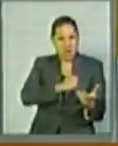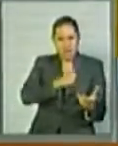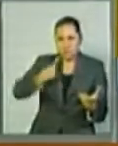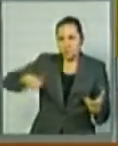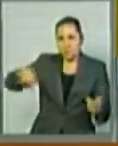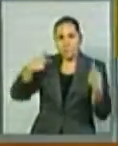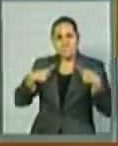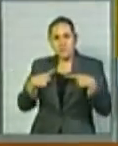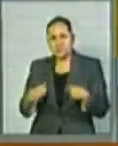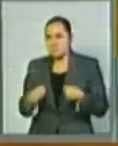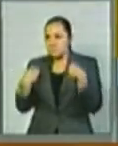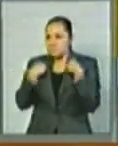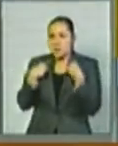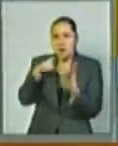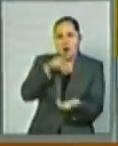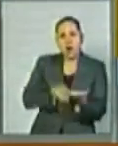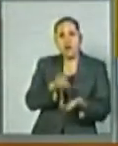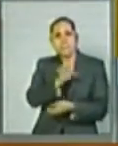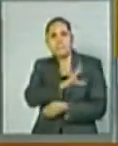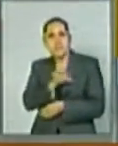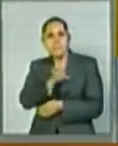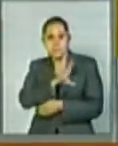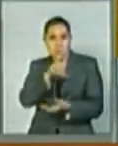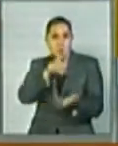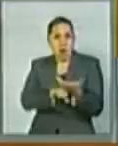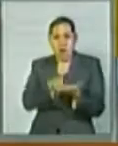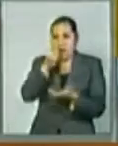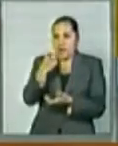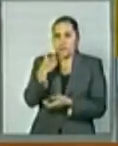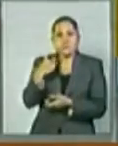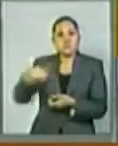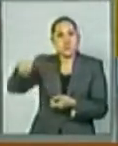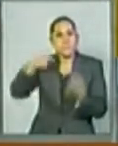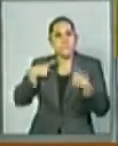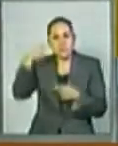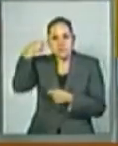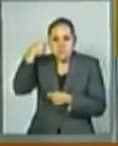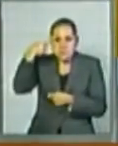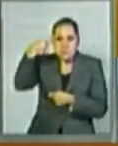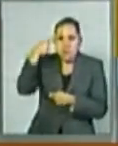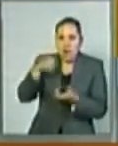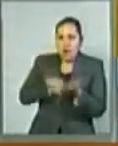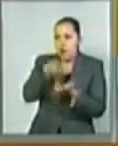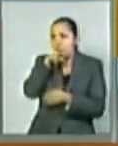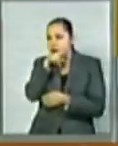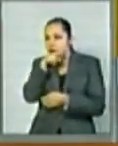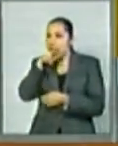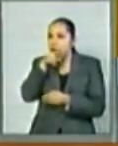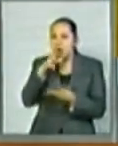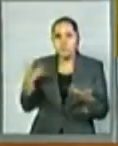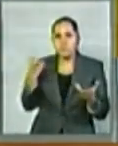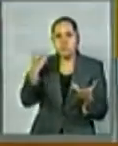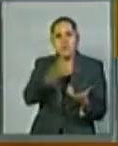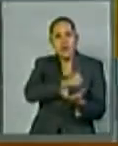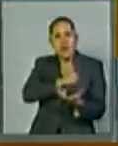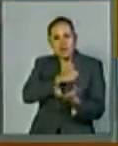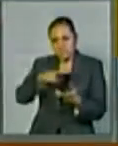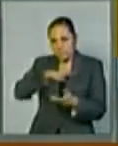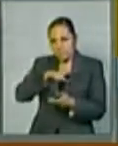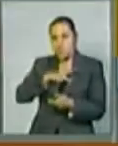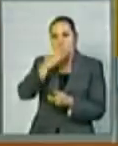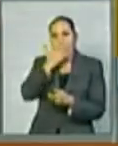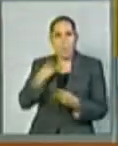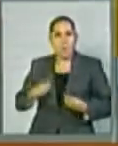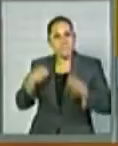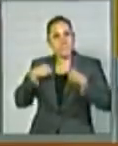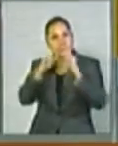una especie de paranoia colectiva que, tristemente, bien fundada, y cede los espacios de libertad y seguridad ante